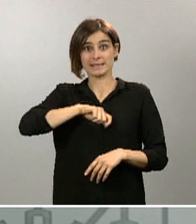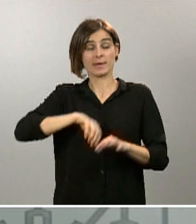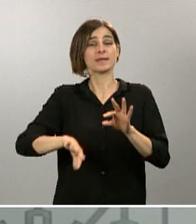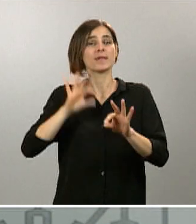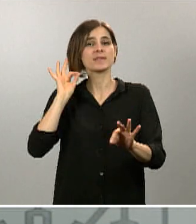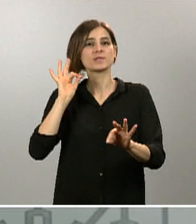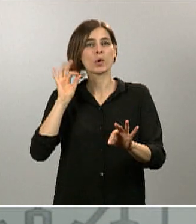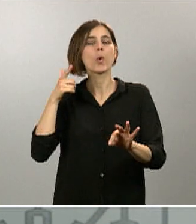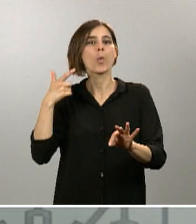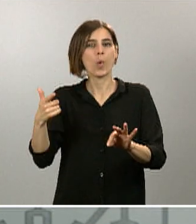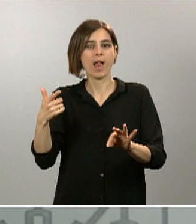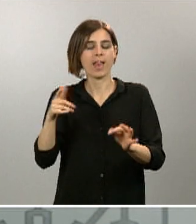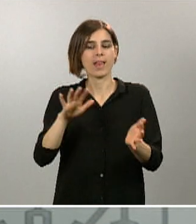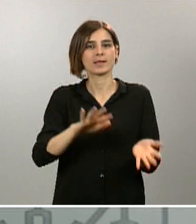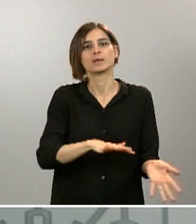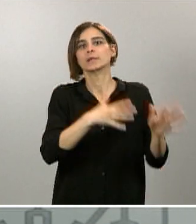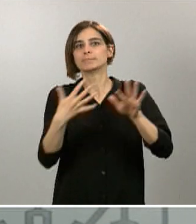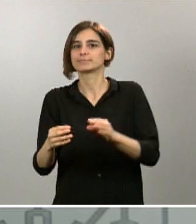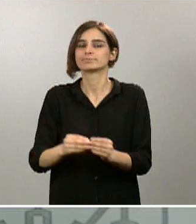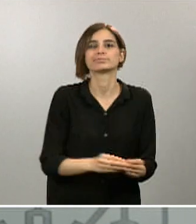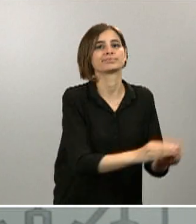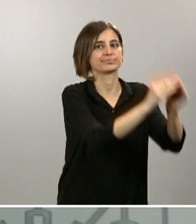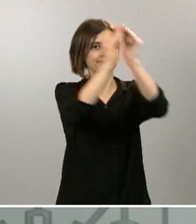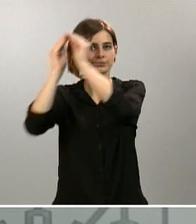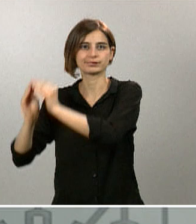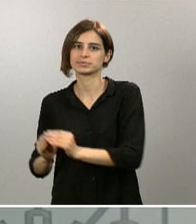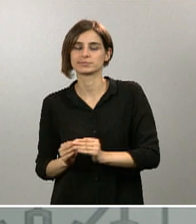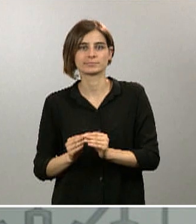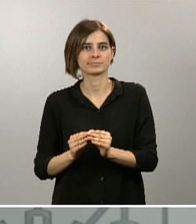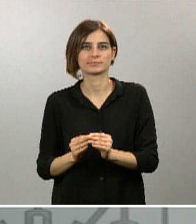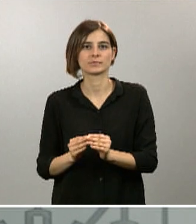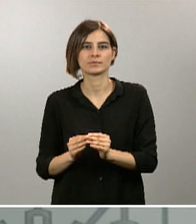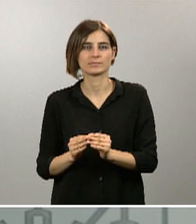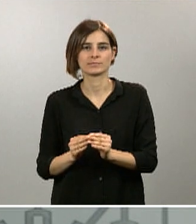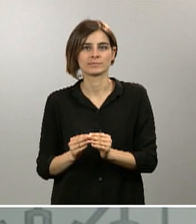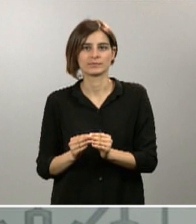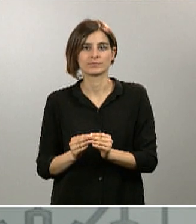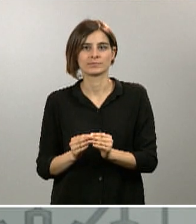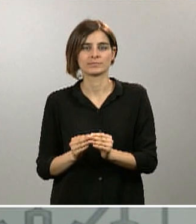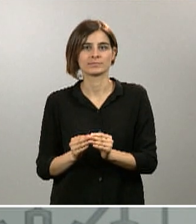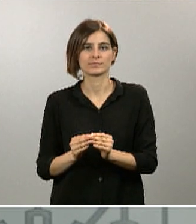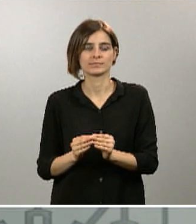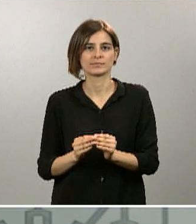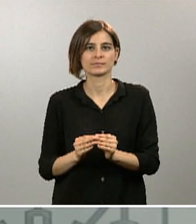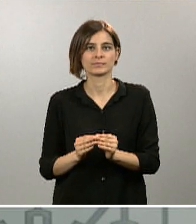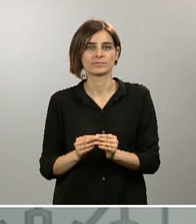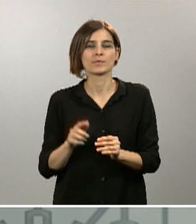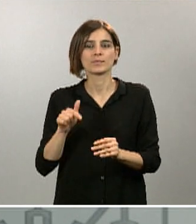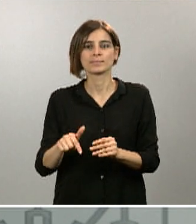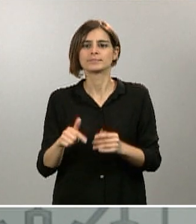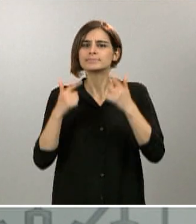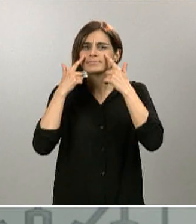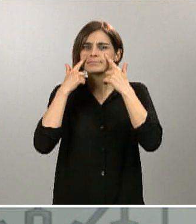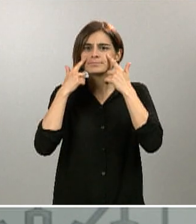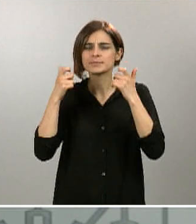haberlas implementado homogéneamente a partir de la comunidad en la que una evolución más rápida se estaba observando,